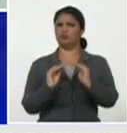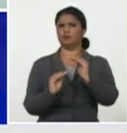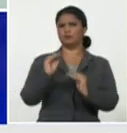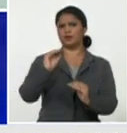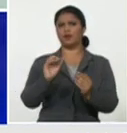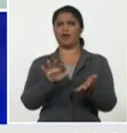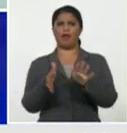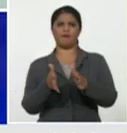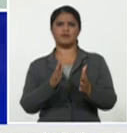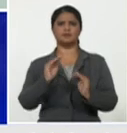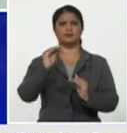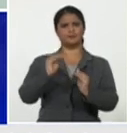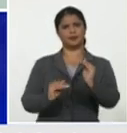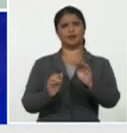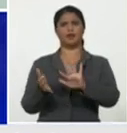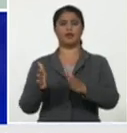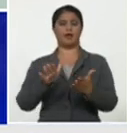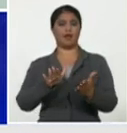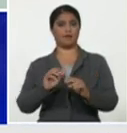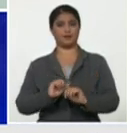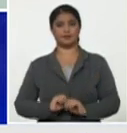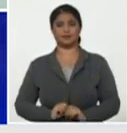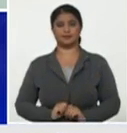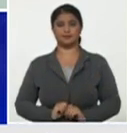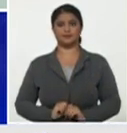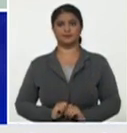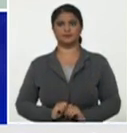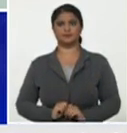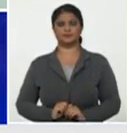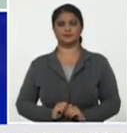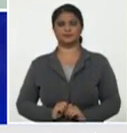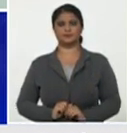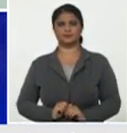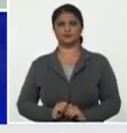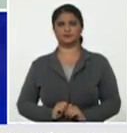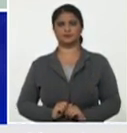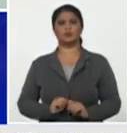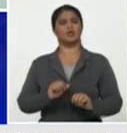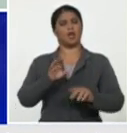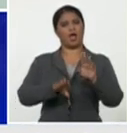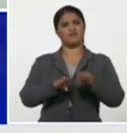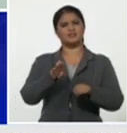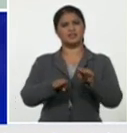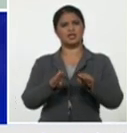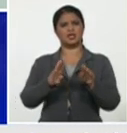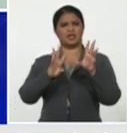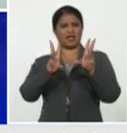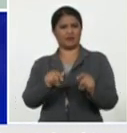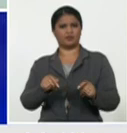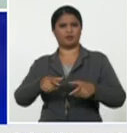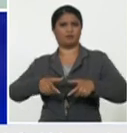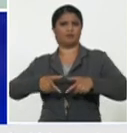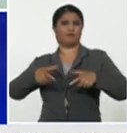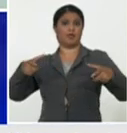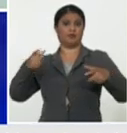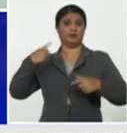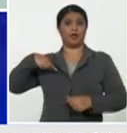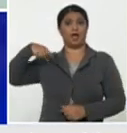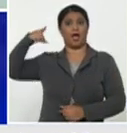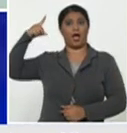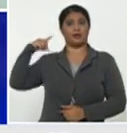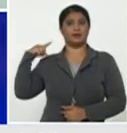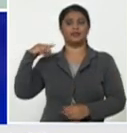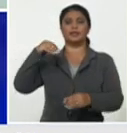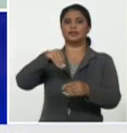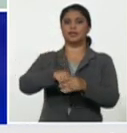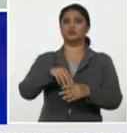enfrentando también algunos eventos que le aportan un número importante, 29 casos ayer, aunque estamos